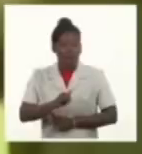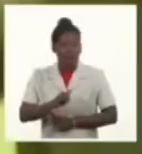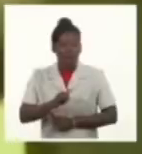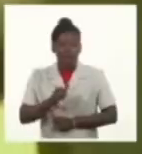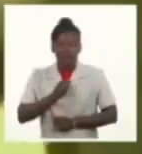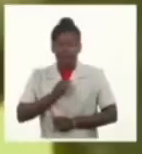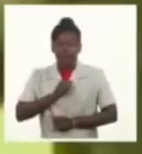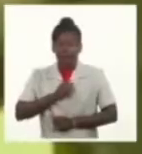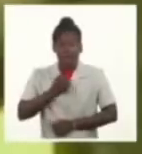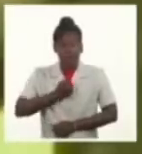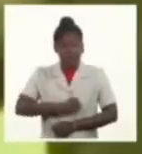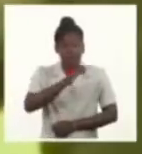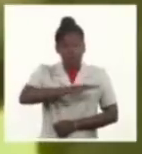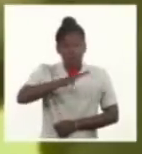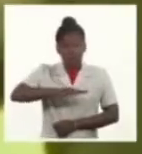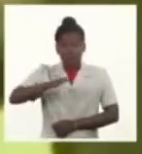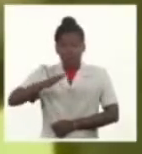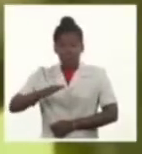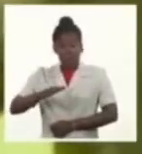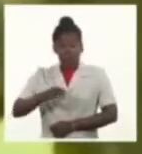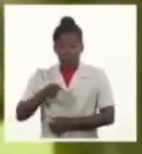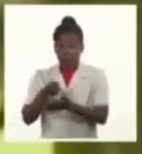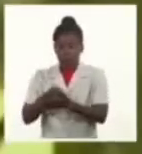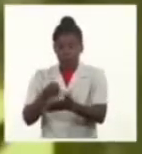Porque sus hijos